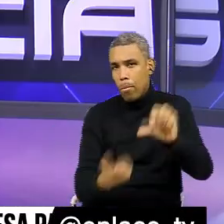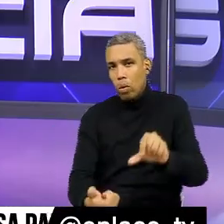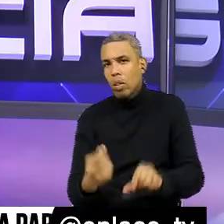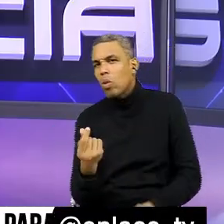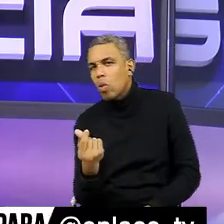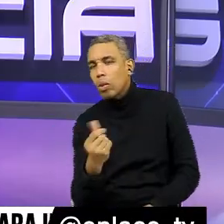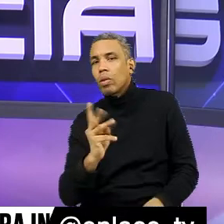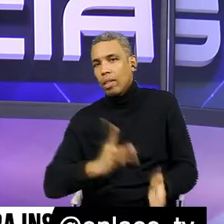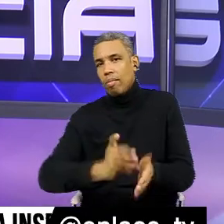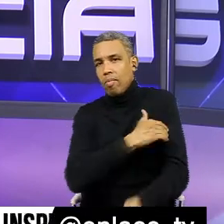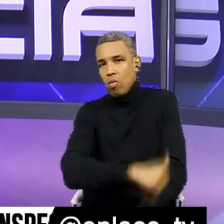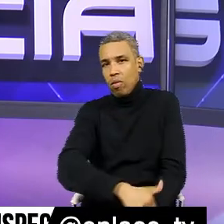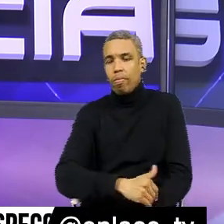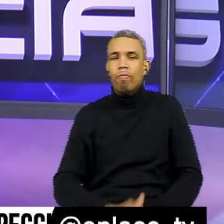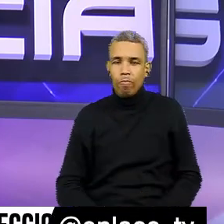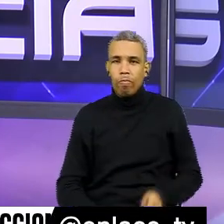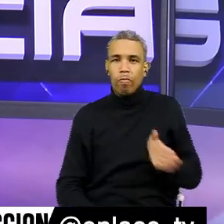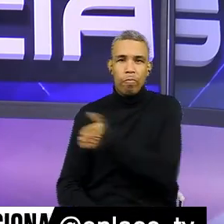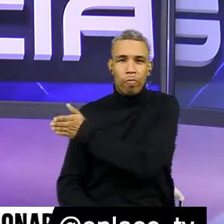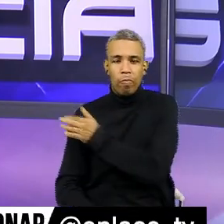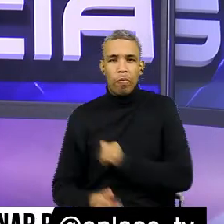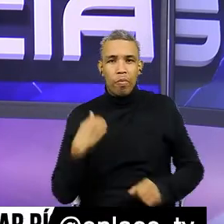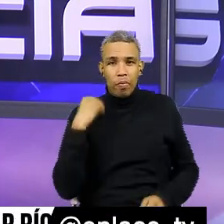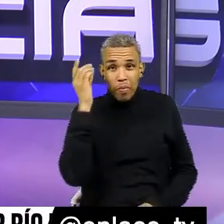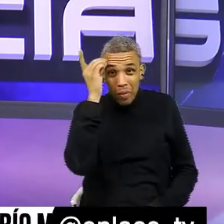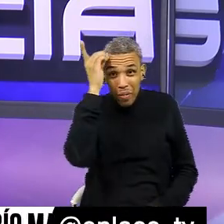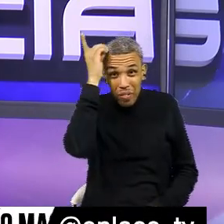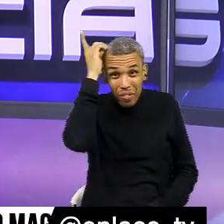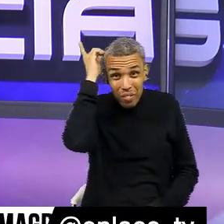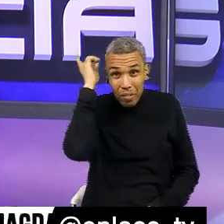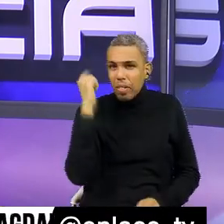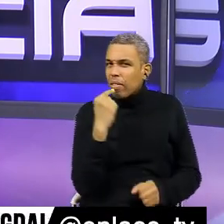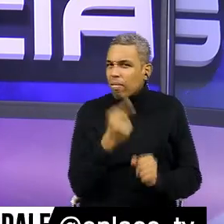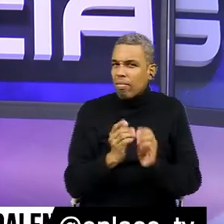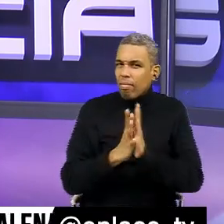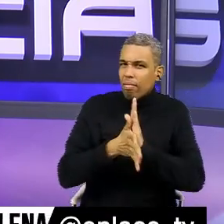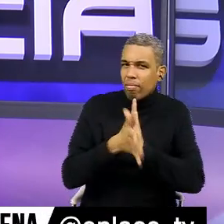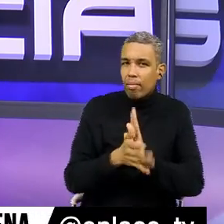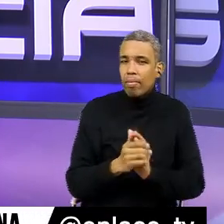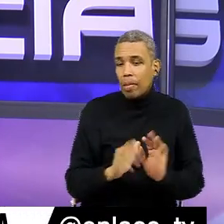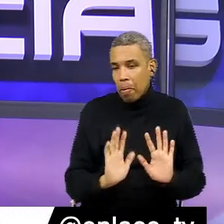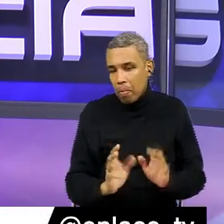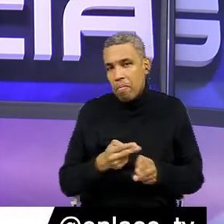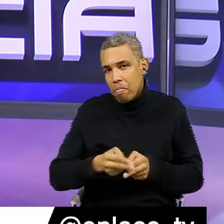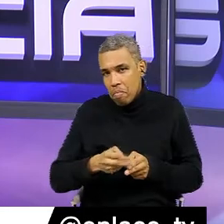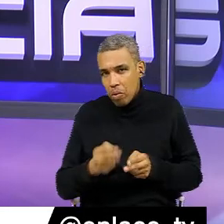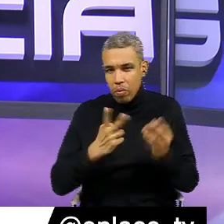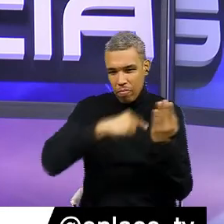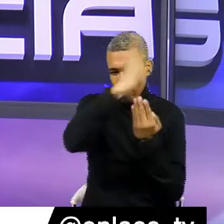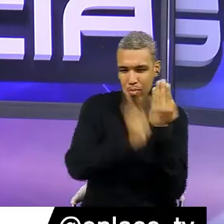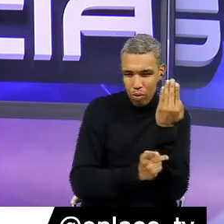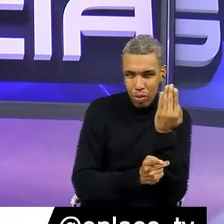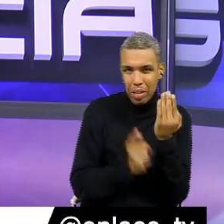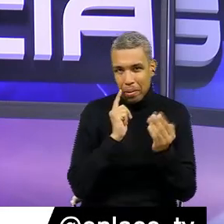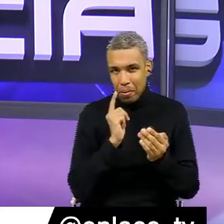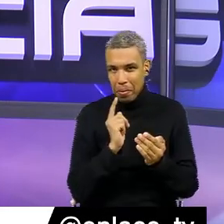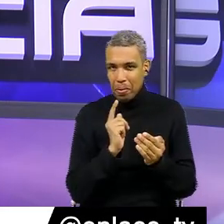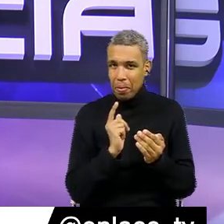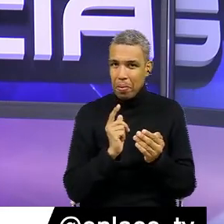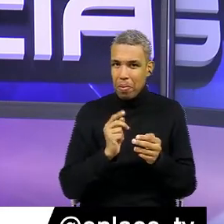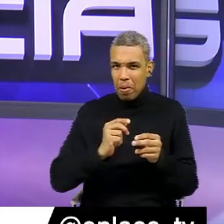Gobierno municipal se refirió ante este anuncio. Esperan socializar prontamente con las comunidades este proyecto para la Comuna 3 de nuestra